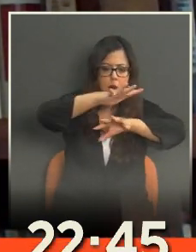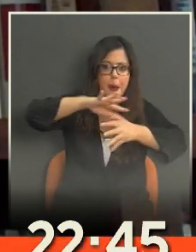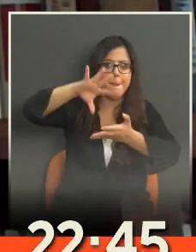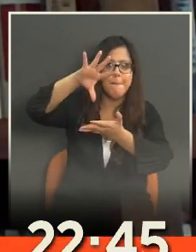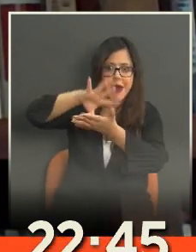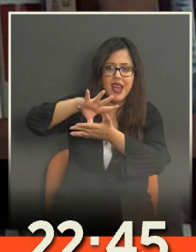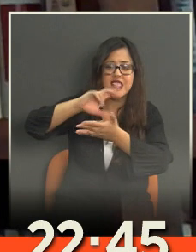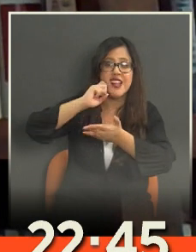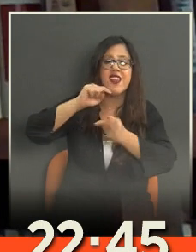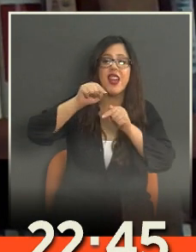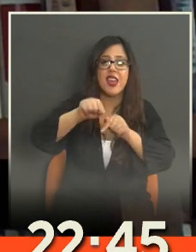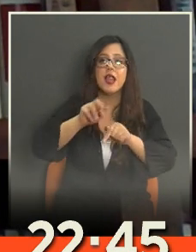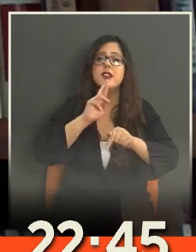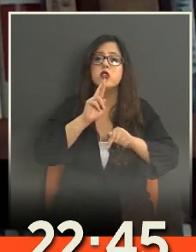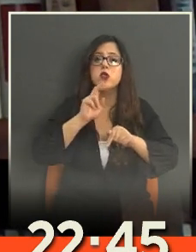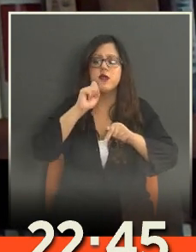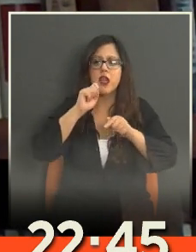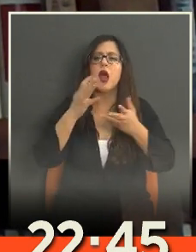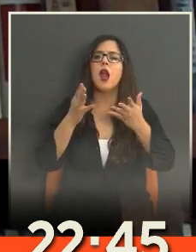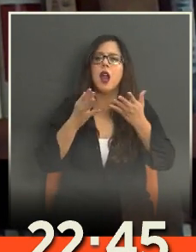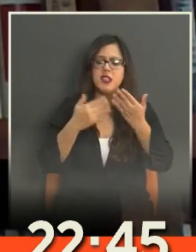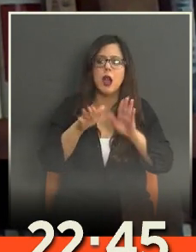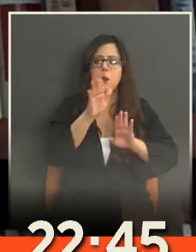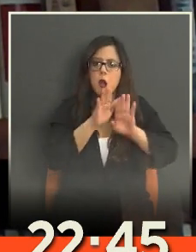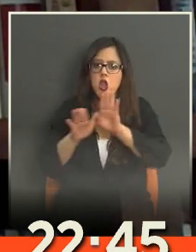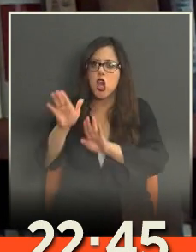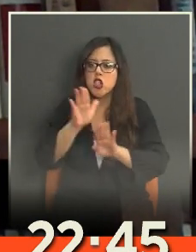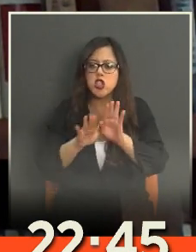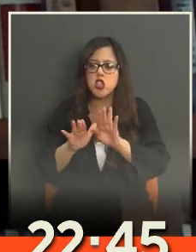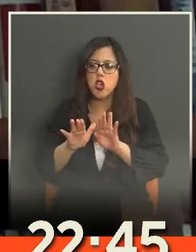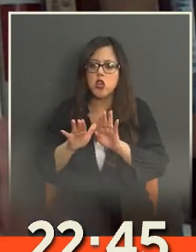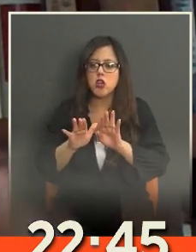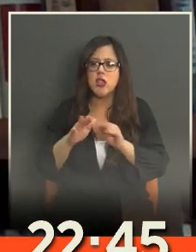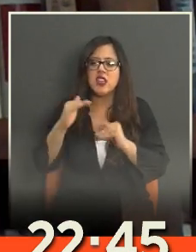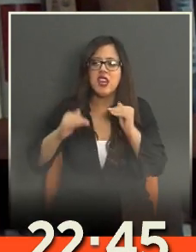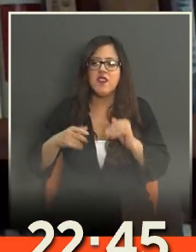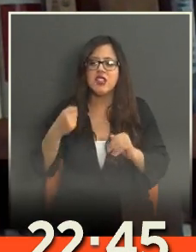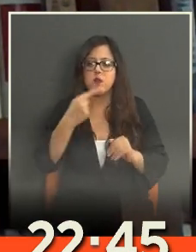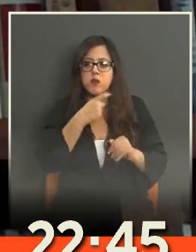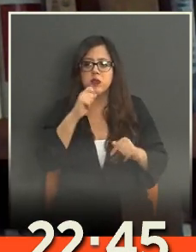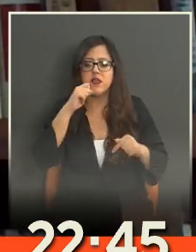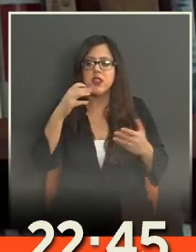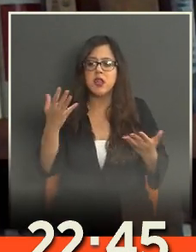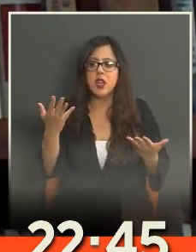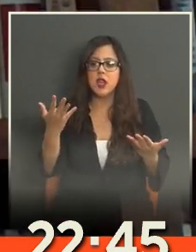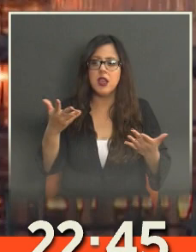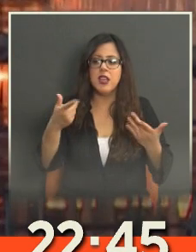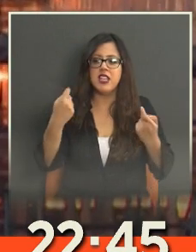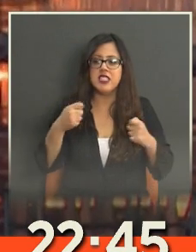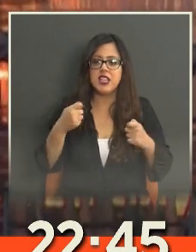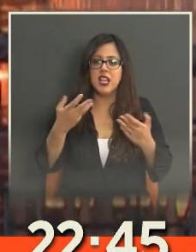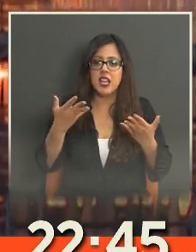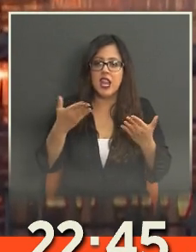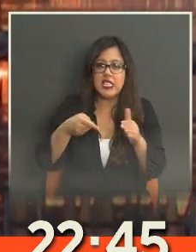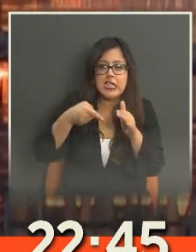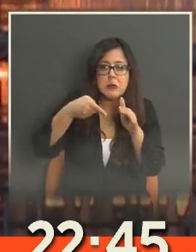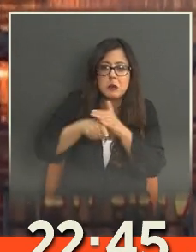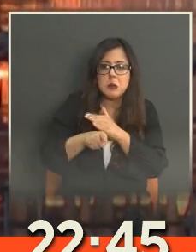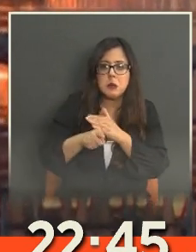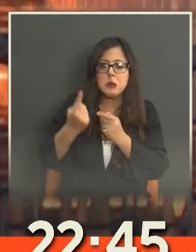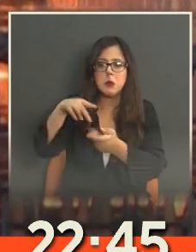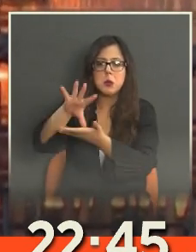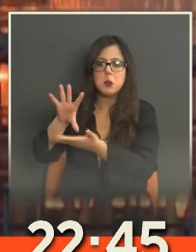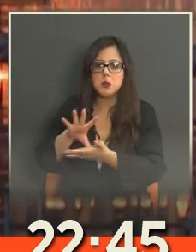comilla margen de protección ante lo que anuncia constantemente que puede ser un asedio del occidente y la importancia geopolítica